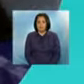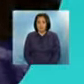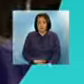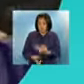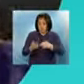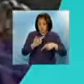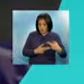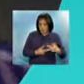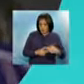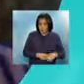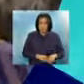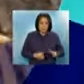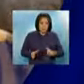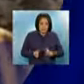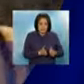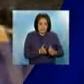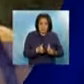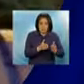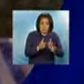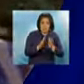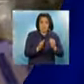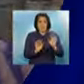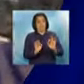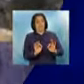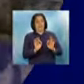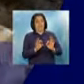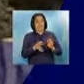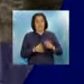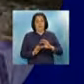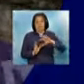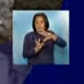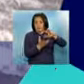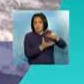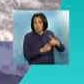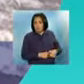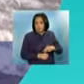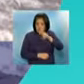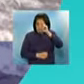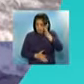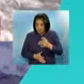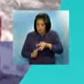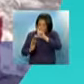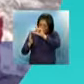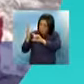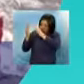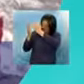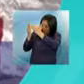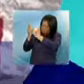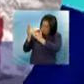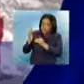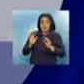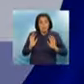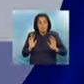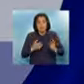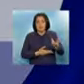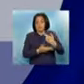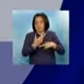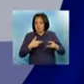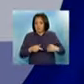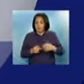Al volver, las carreteras más extremas y peligrosas del mundo. ¿Perú estará en la lista? Lo averiguamos al